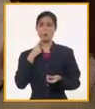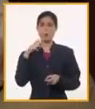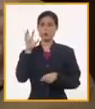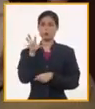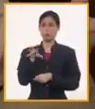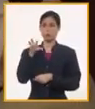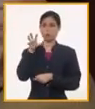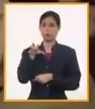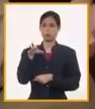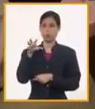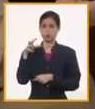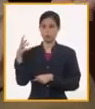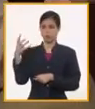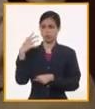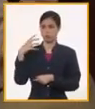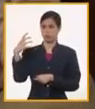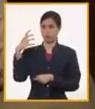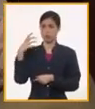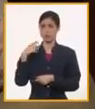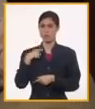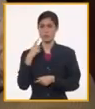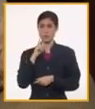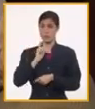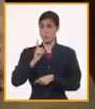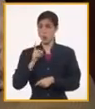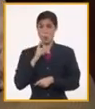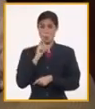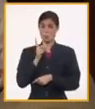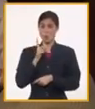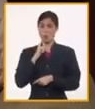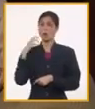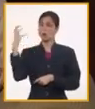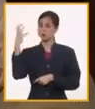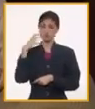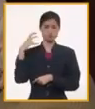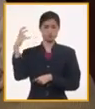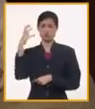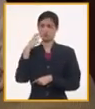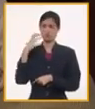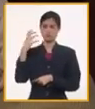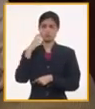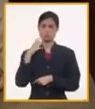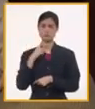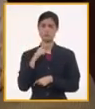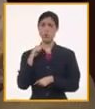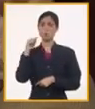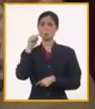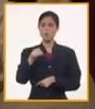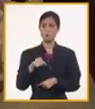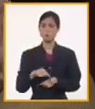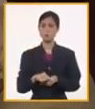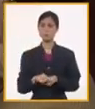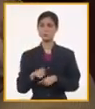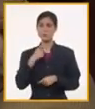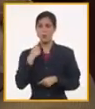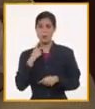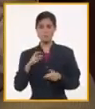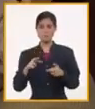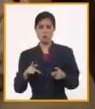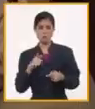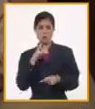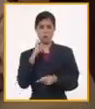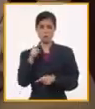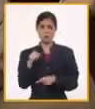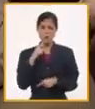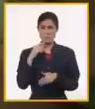yo. Yo negándolo todo. Y negándolo, y él no, usted, porque usted es esto. Entonces yo empecé